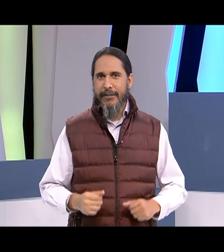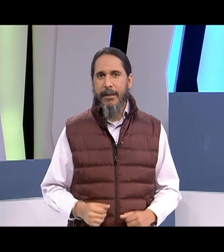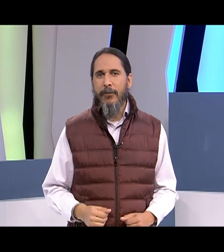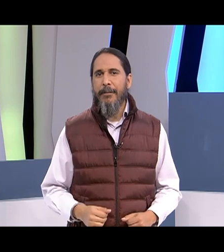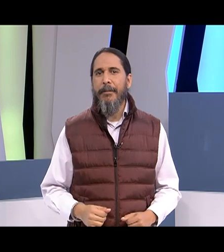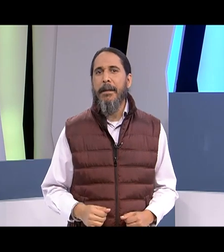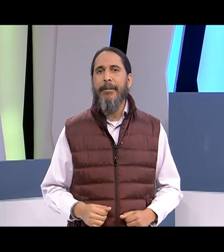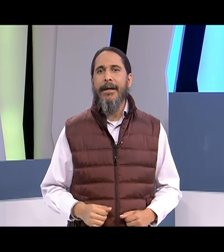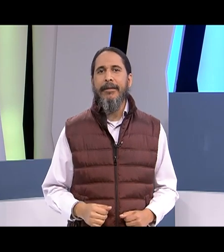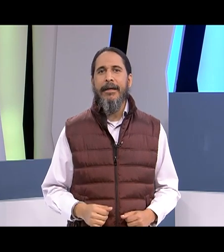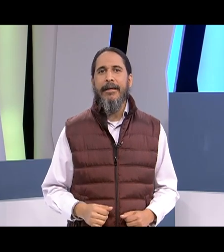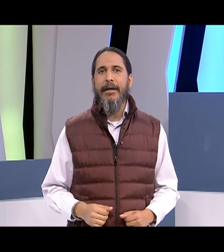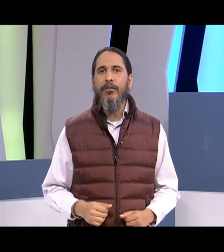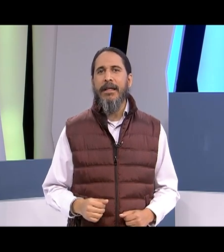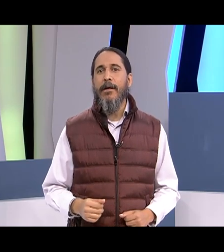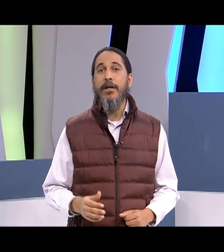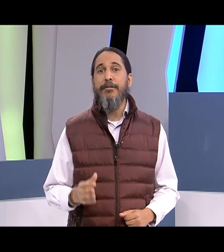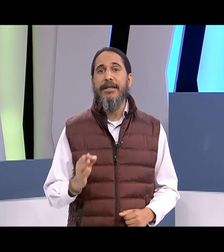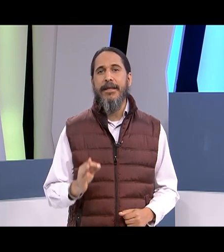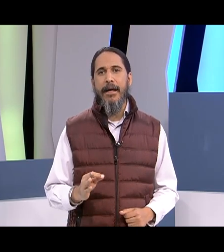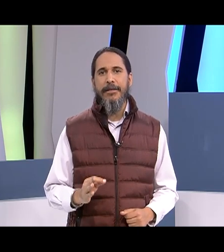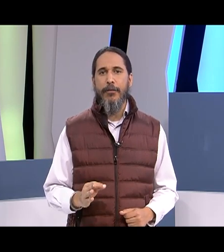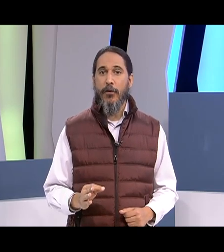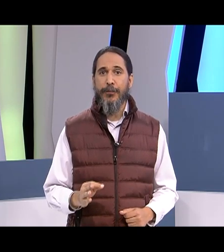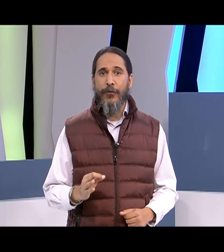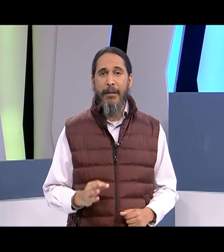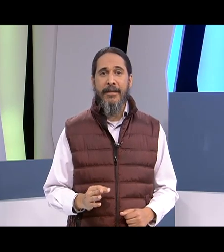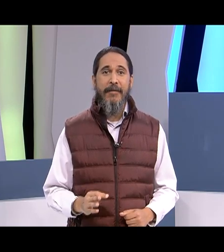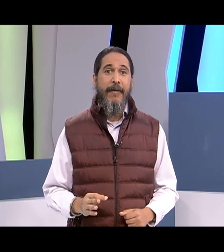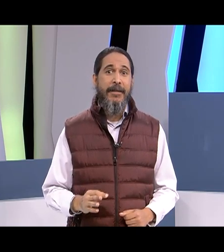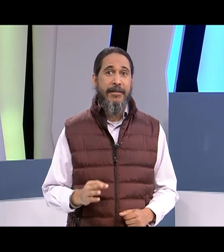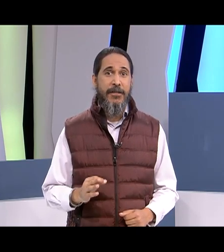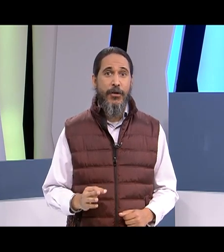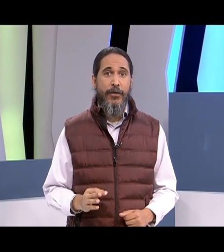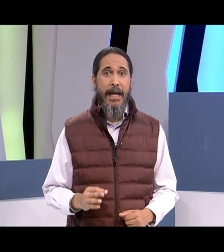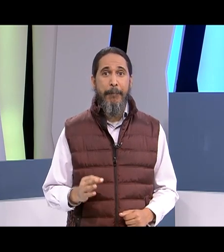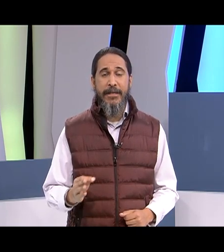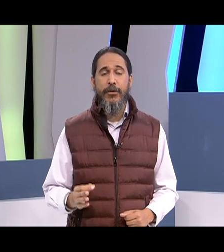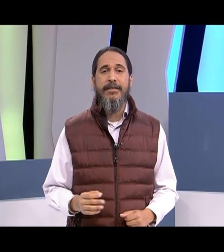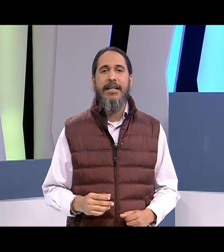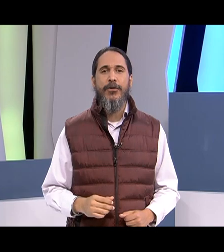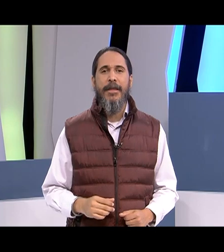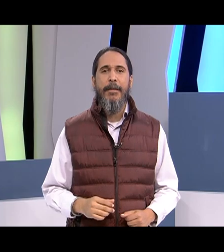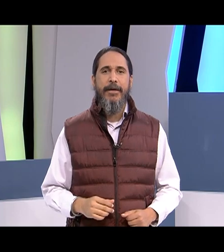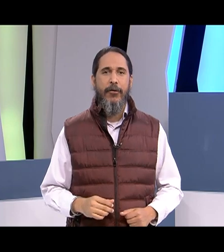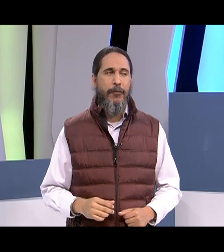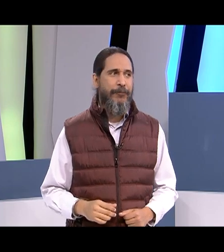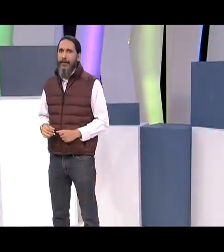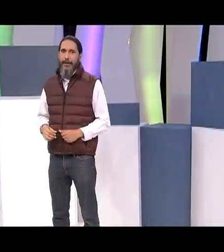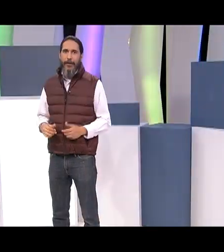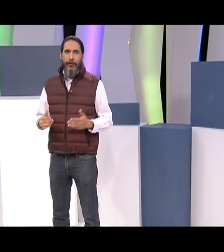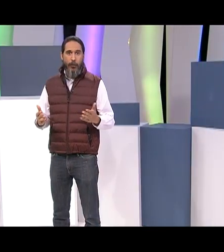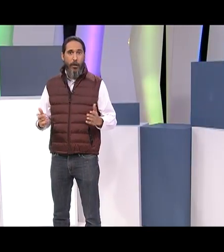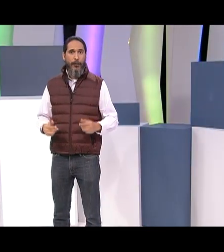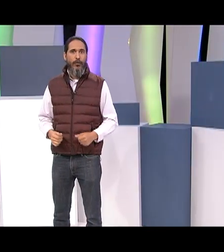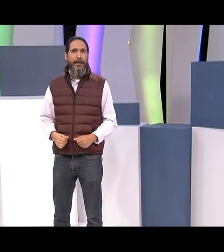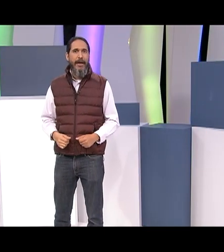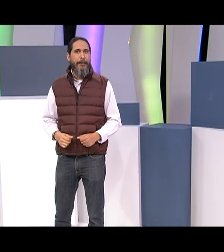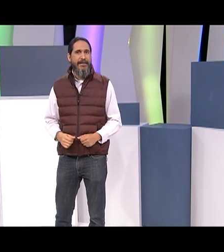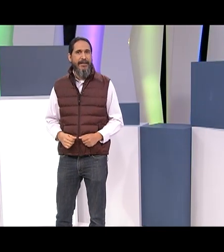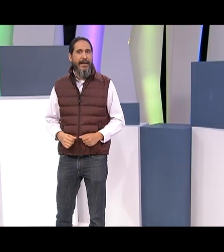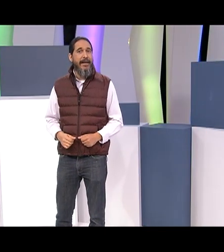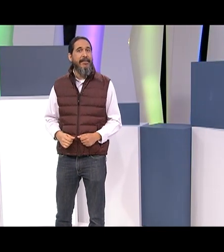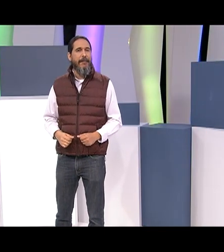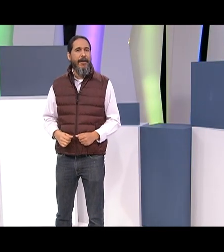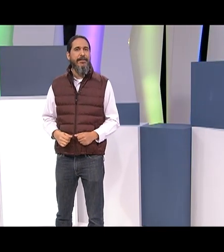Ayer le presentamos la primera parte de un trabajo especial sobre los programas de alfabetización en prisiones de la Ciudad de México. Tuve la